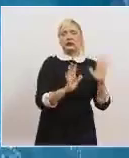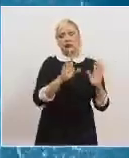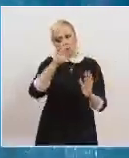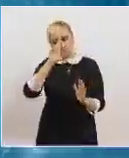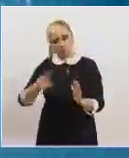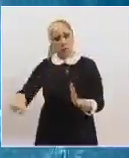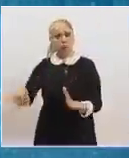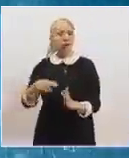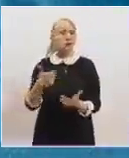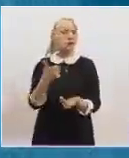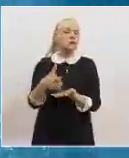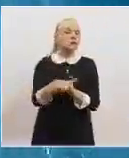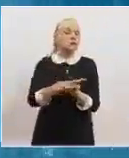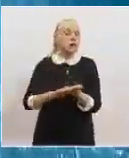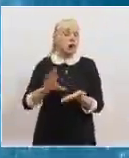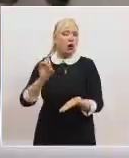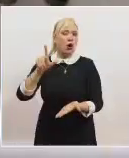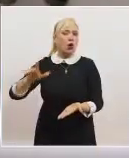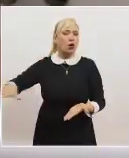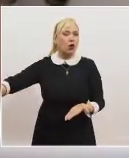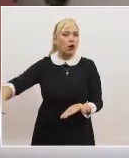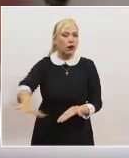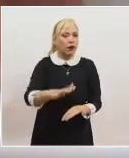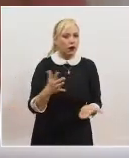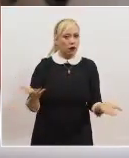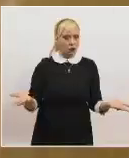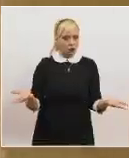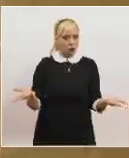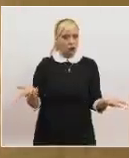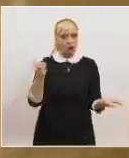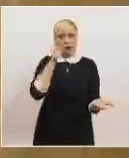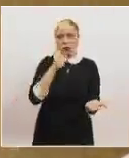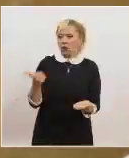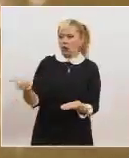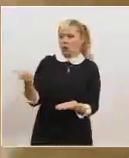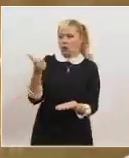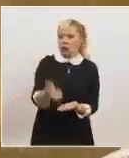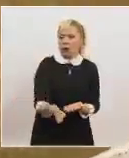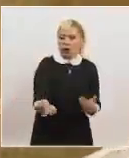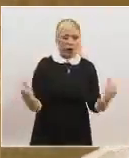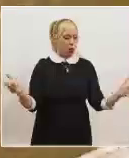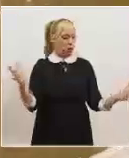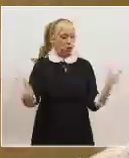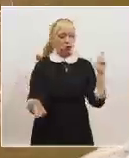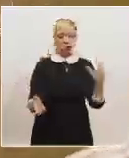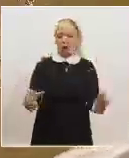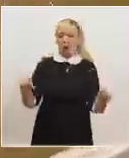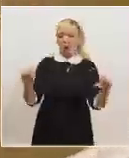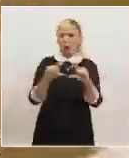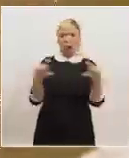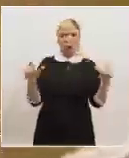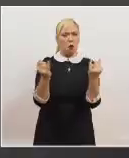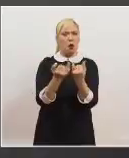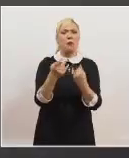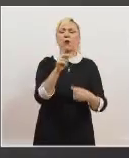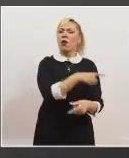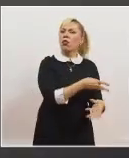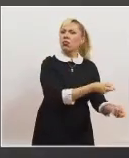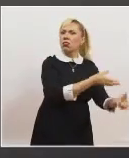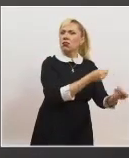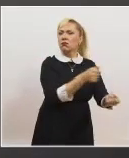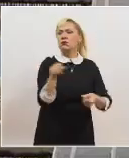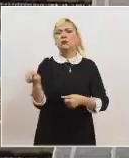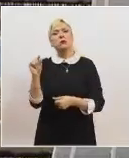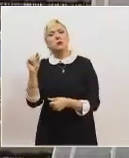una distinción de trato entre colonias, ni caprichosa o arbitraria. Solo se aplica a las que son